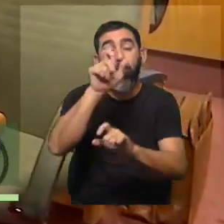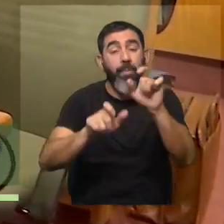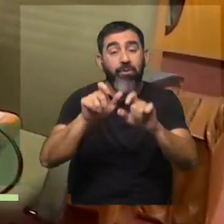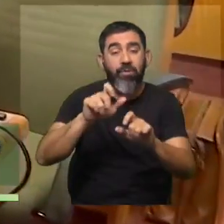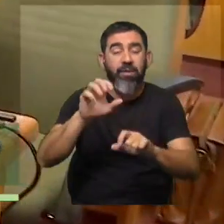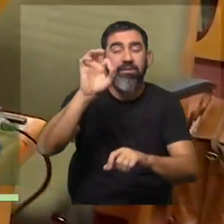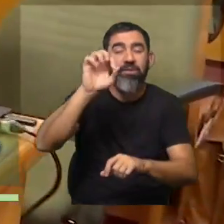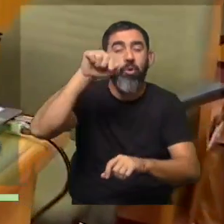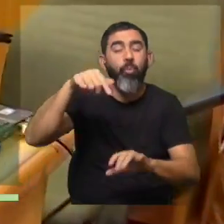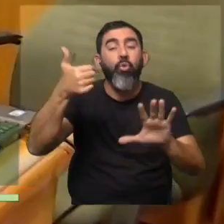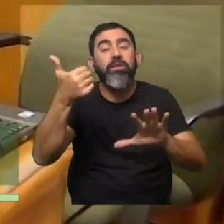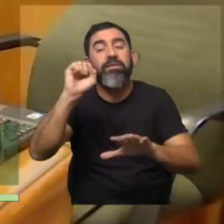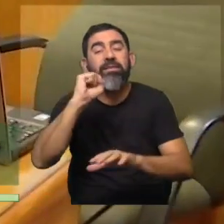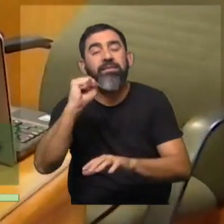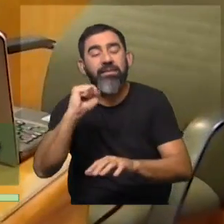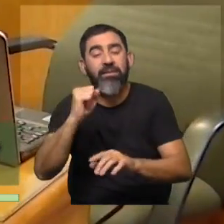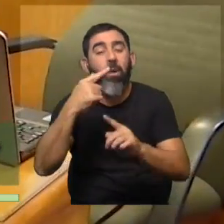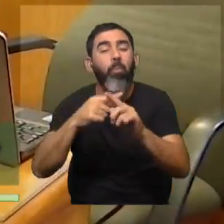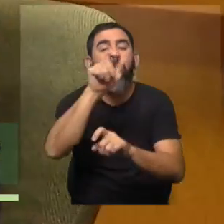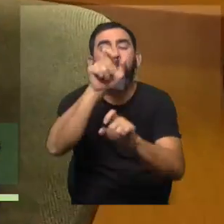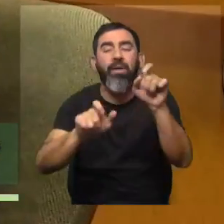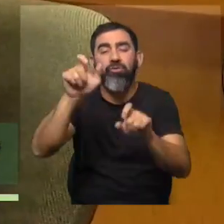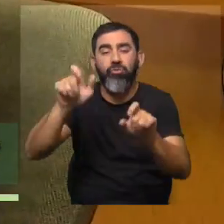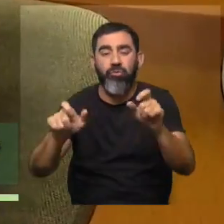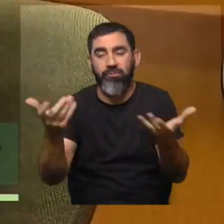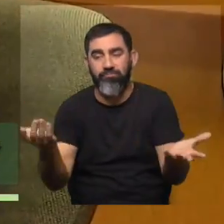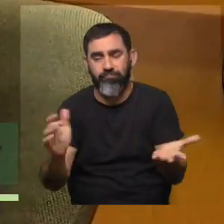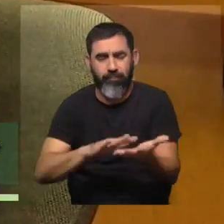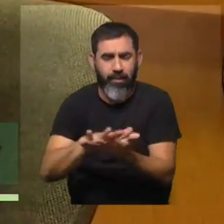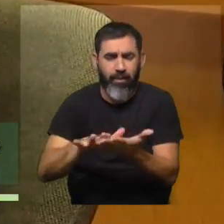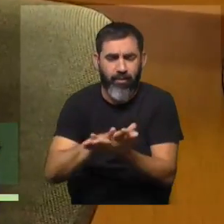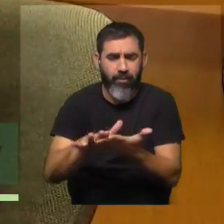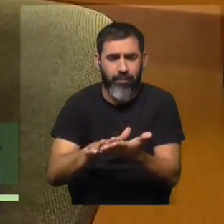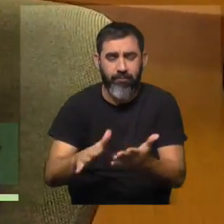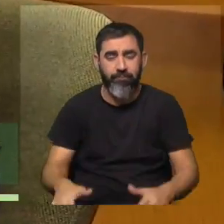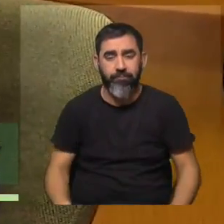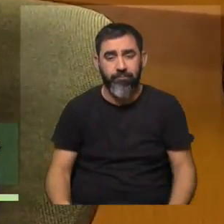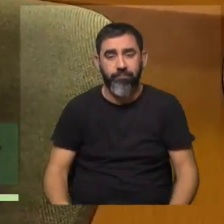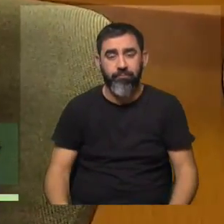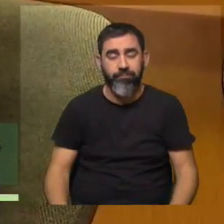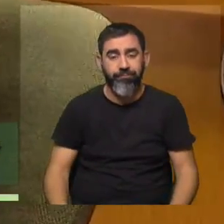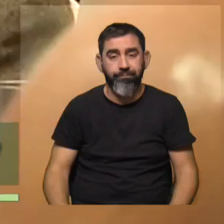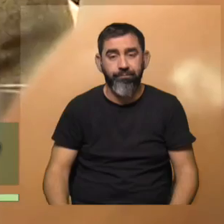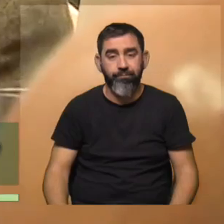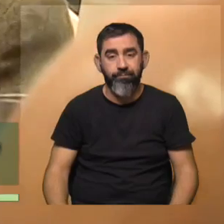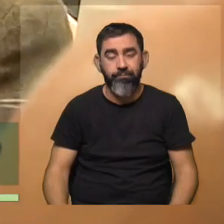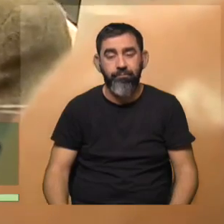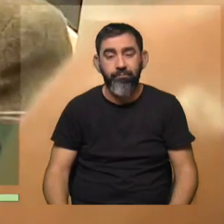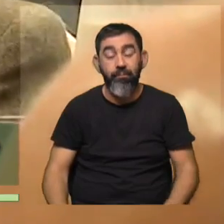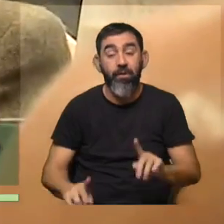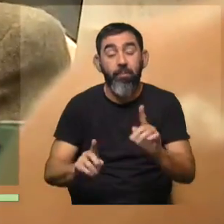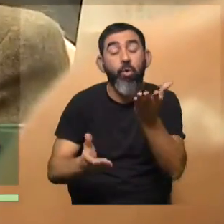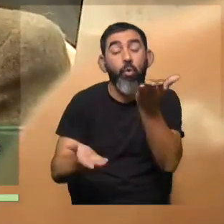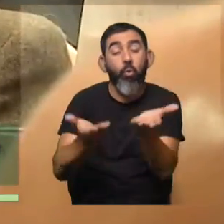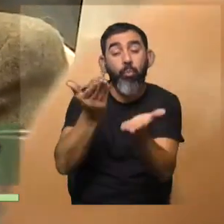son 060 pesos por persona no no no no Y si uno lo